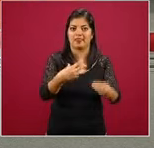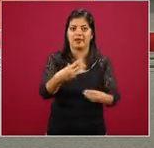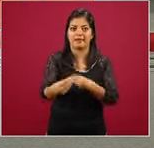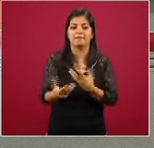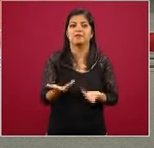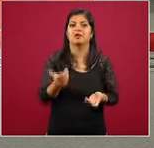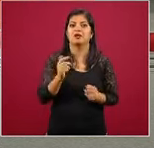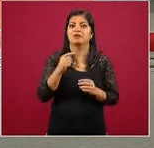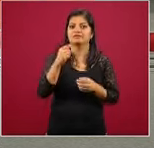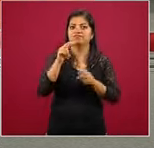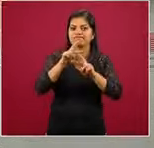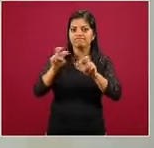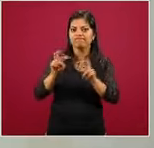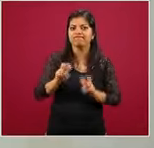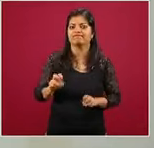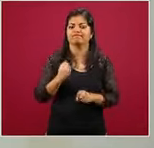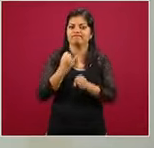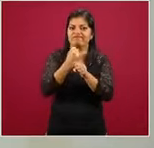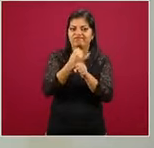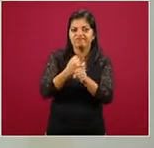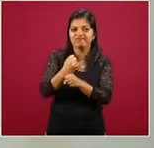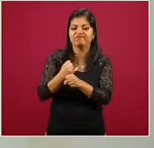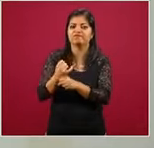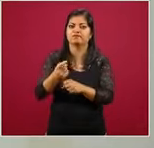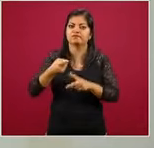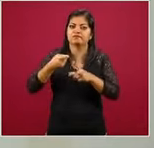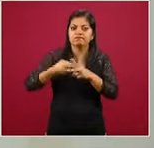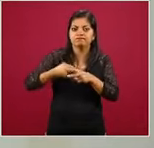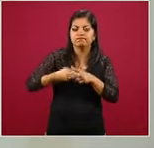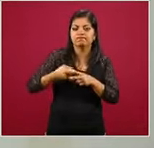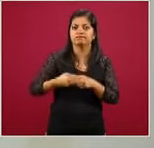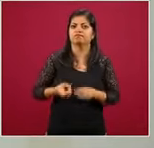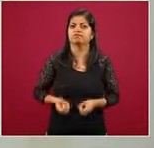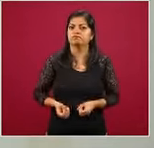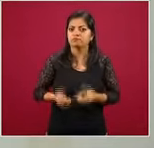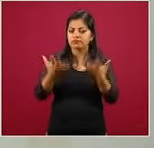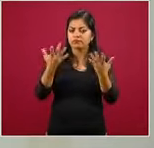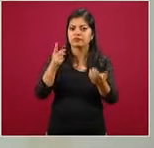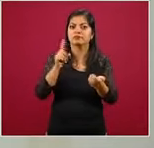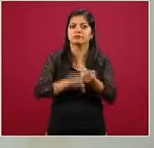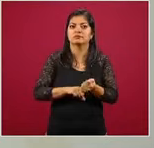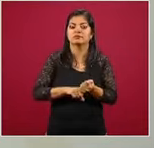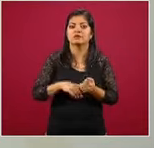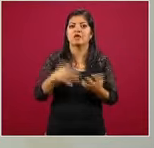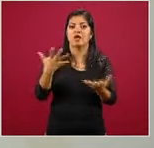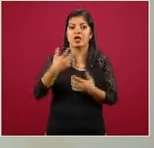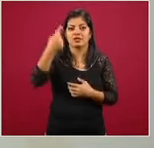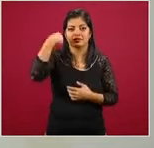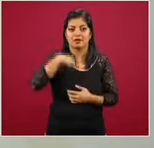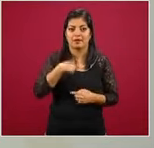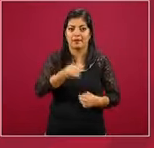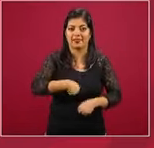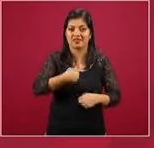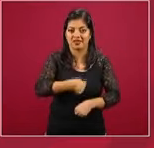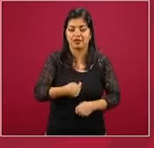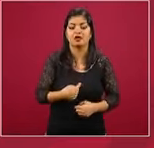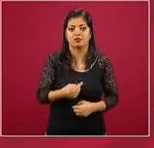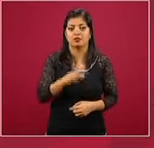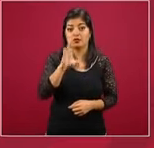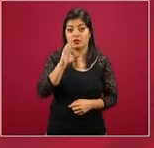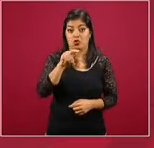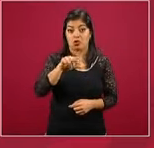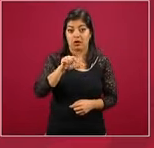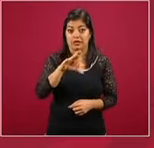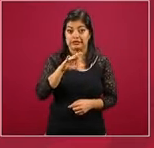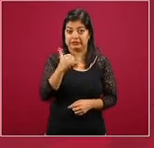de datos, los análisis, las predicciones matemáticas, la fabricación de los ventiladores, en fin, CONACYT ha sido